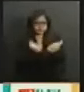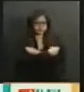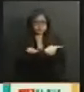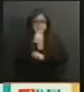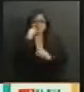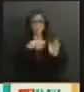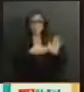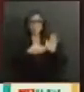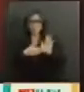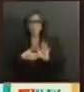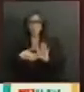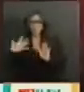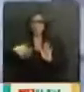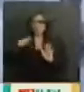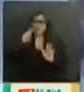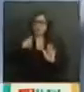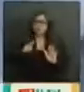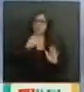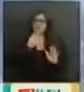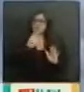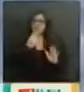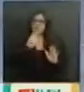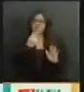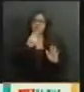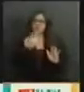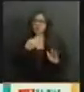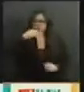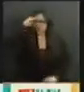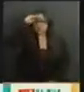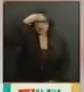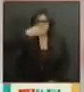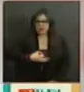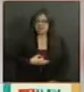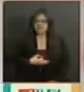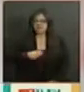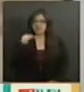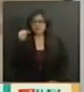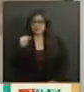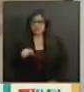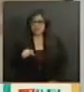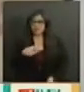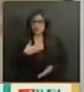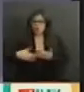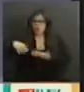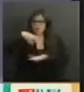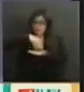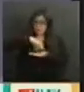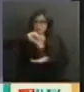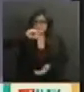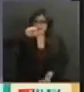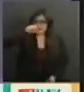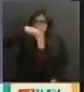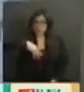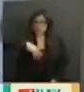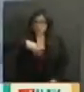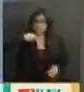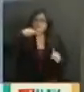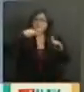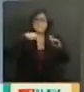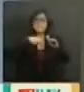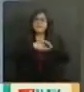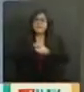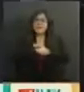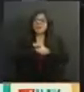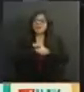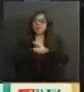exhibición, esto es vivir una experiencia. Esto ocurre en el Centro Cultural Gabriela Mistral, con el metro en la